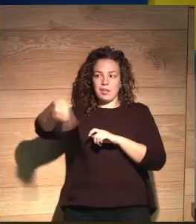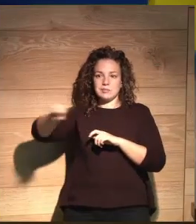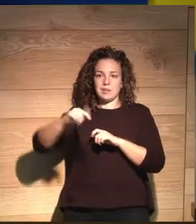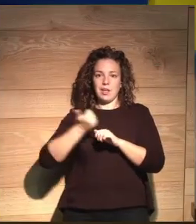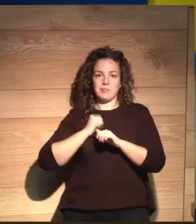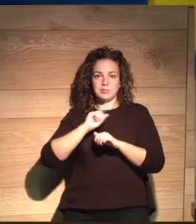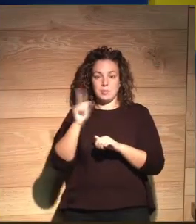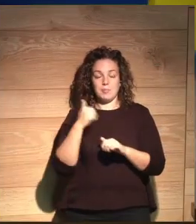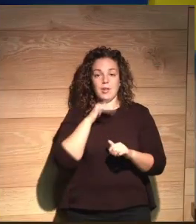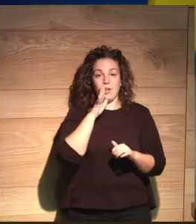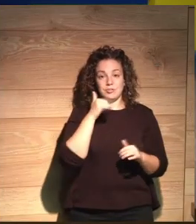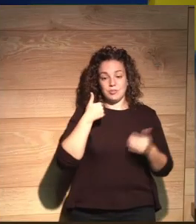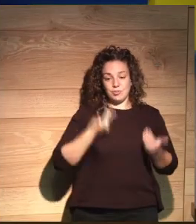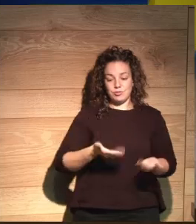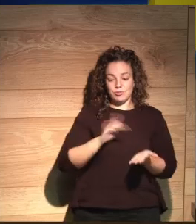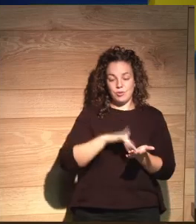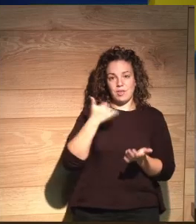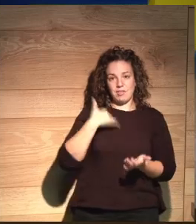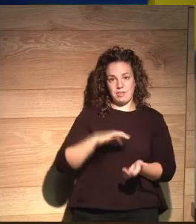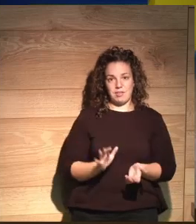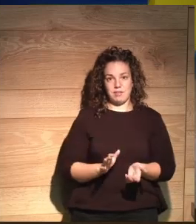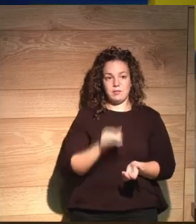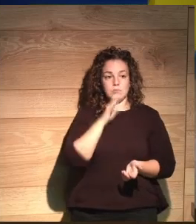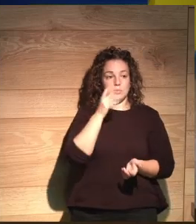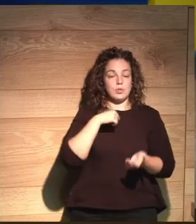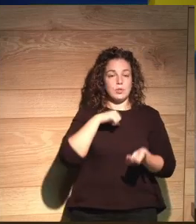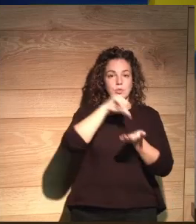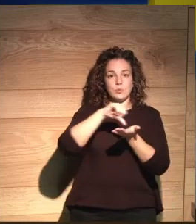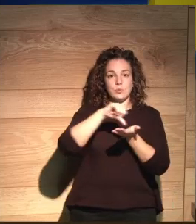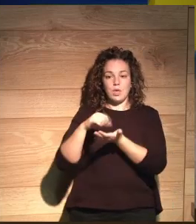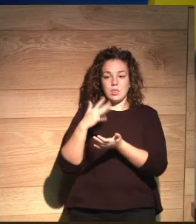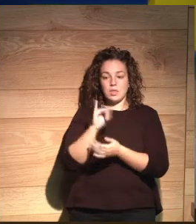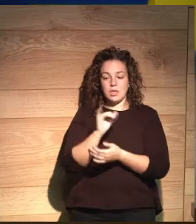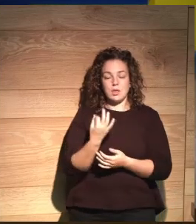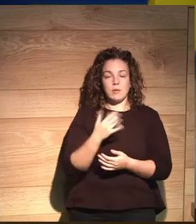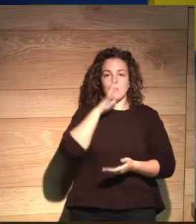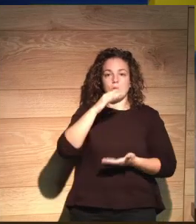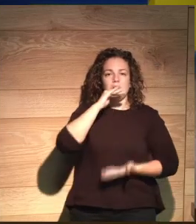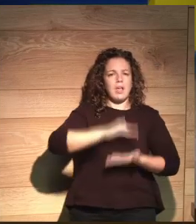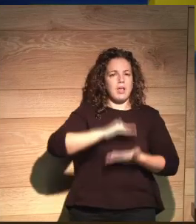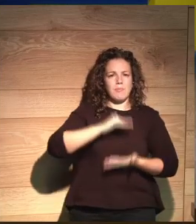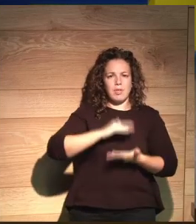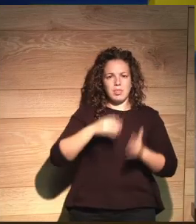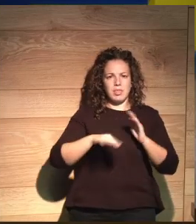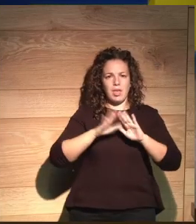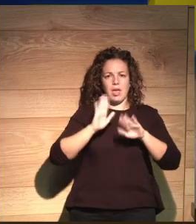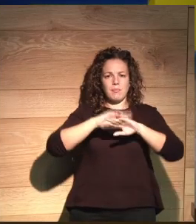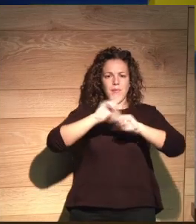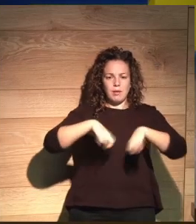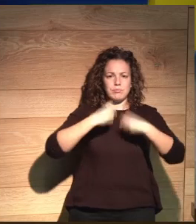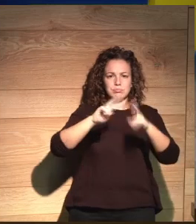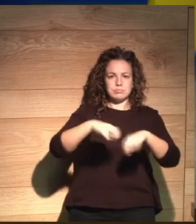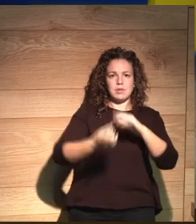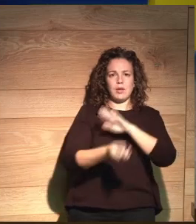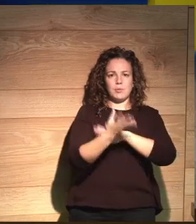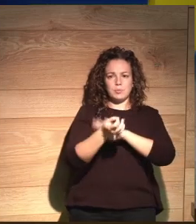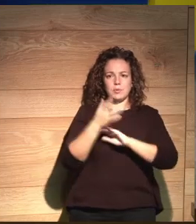eso también va a pasar sabes va a haber o sea lo que tiene la ciudad es una capacidad continua de reinventar de